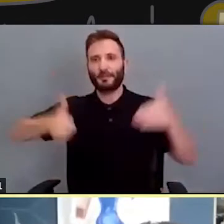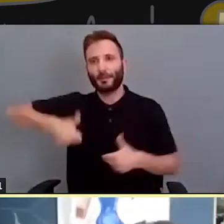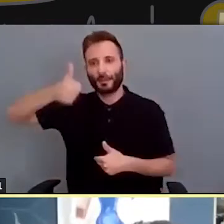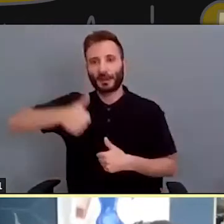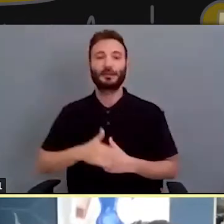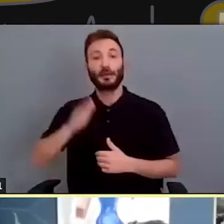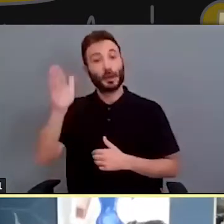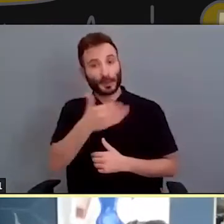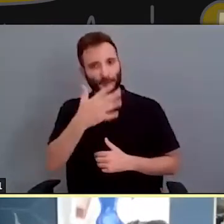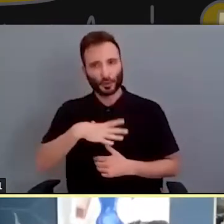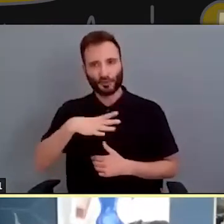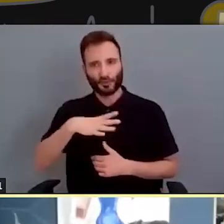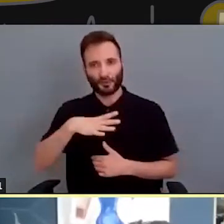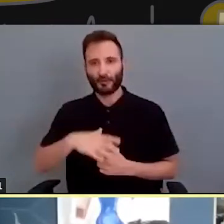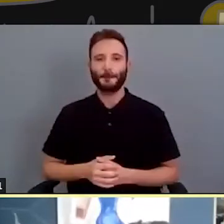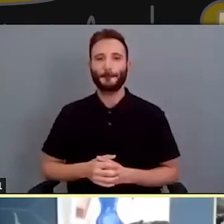diapositiva, por favor.